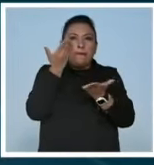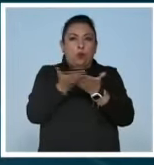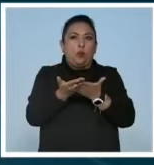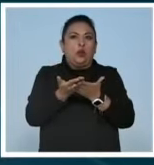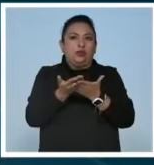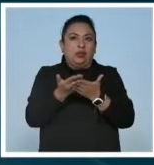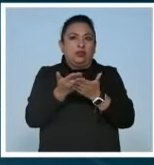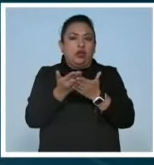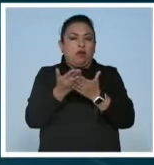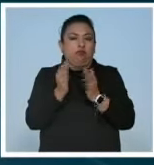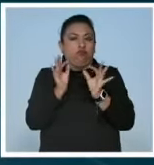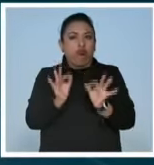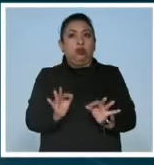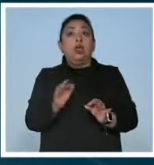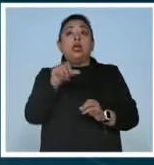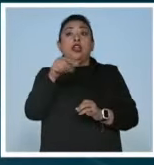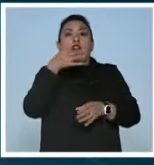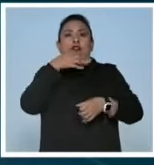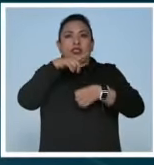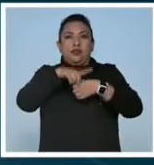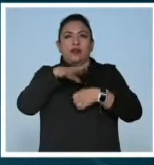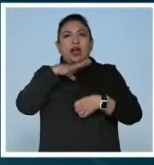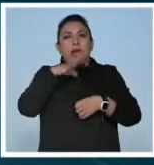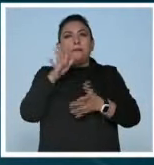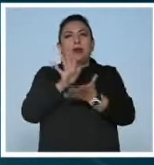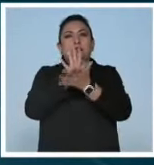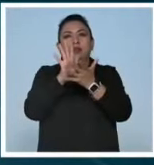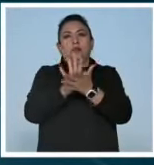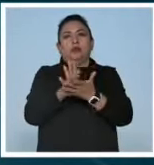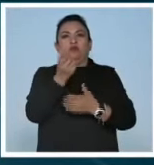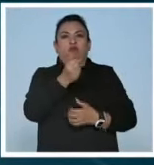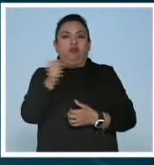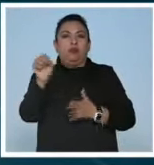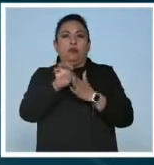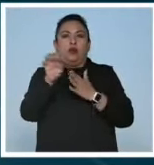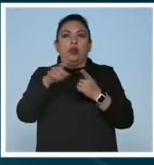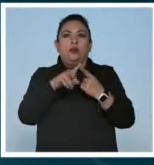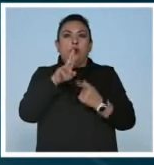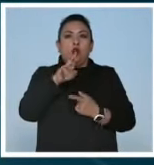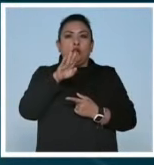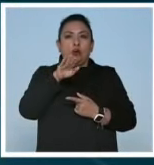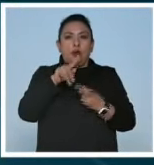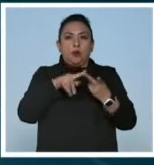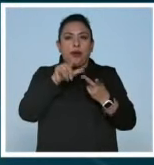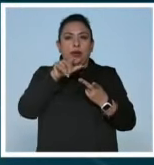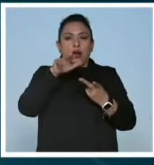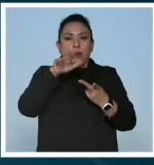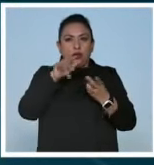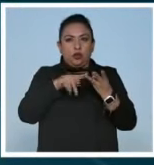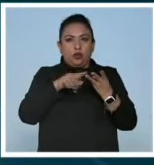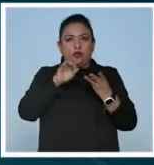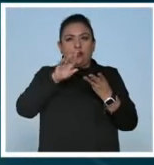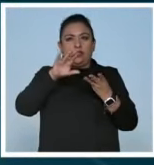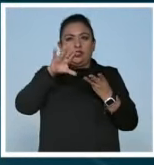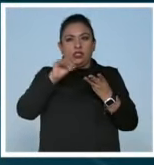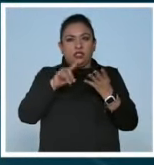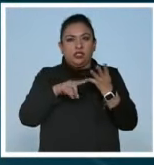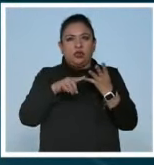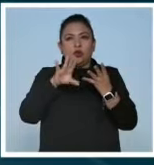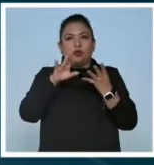posicionadas. Es así como este festival ha contado con la presencia de grandes talentos como Robert Henke, Alba Noto, Francesco